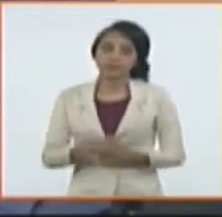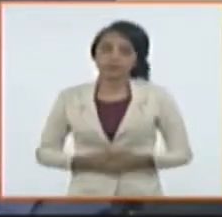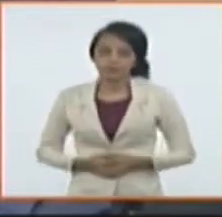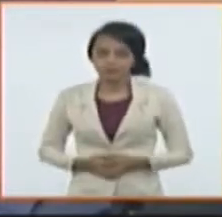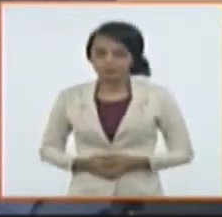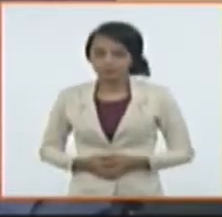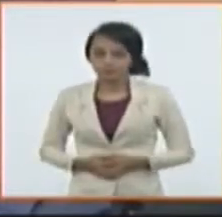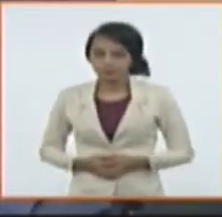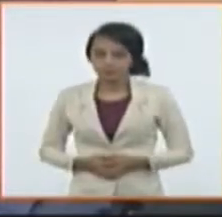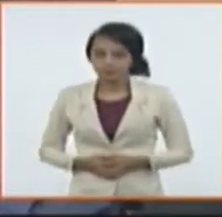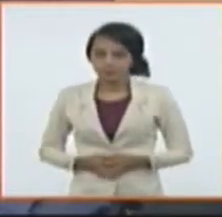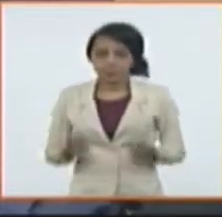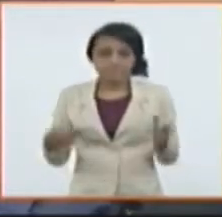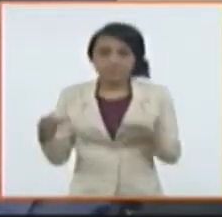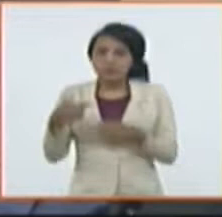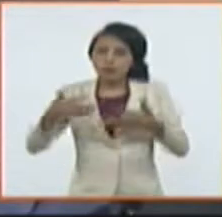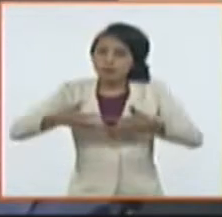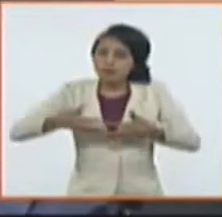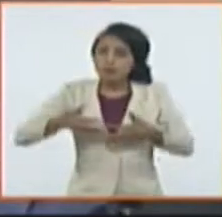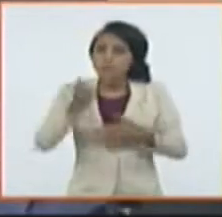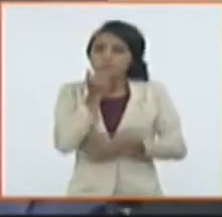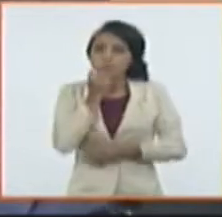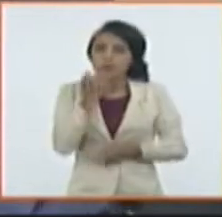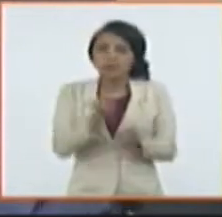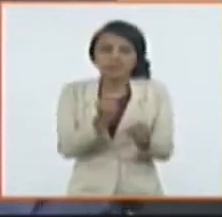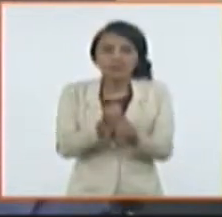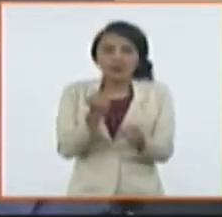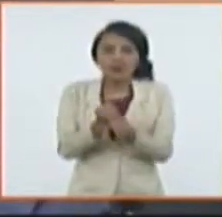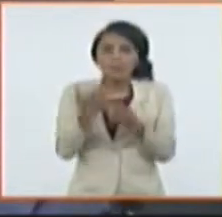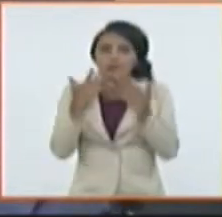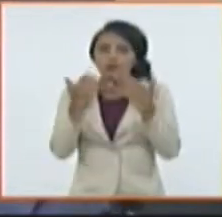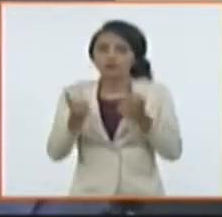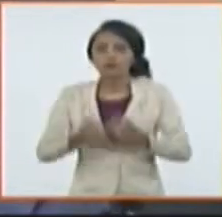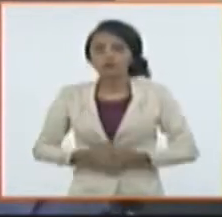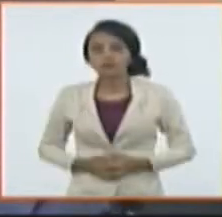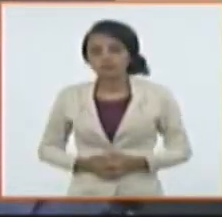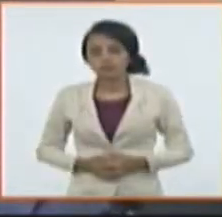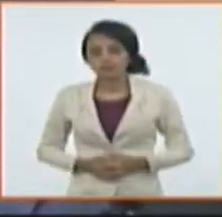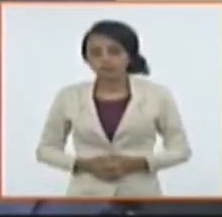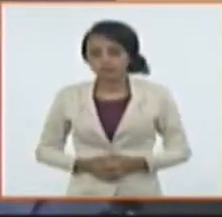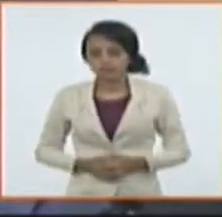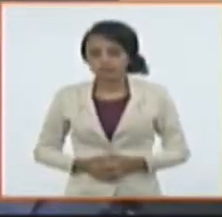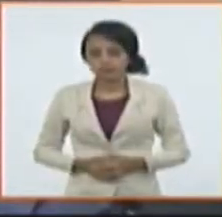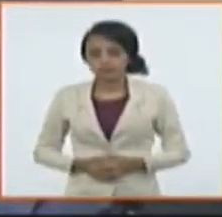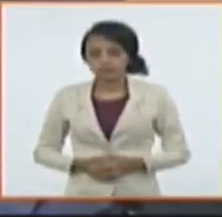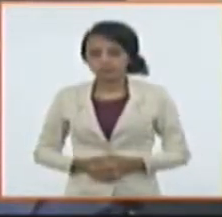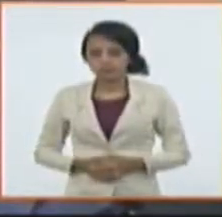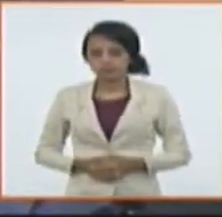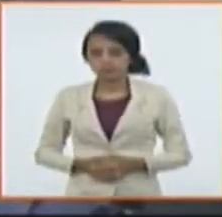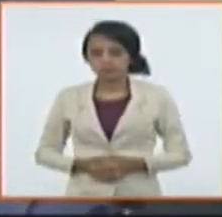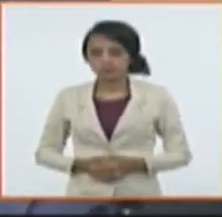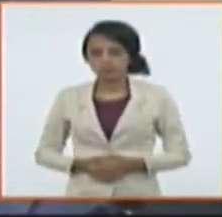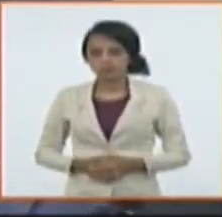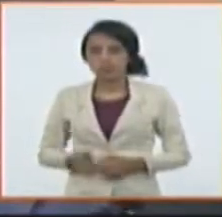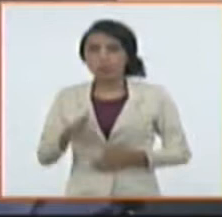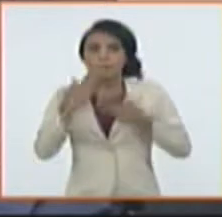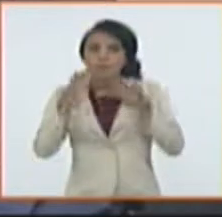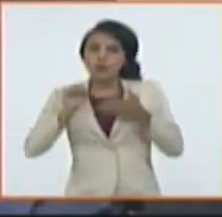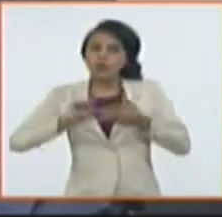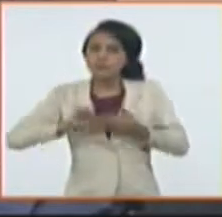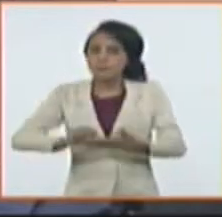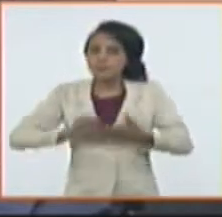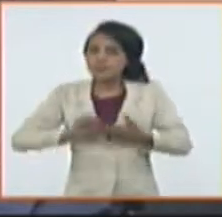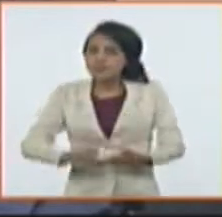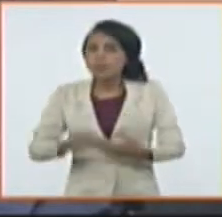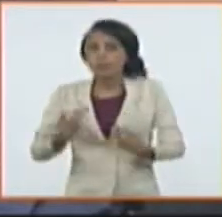las fuerzas productivas y que se trasladen en más opciones de servicios y de ofertas para la población de